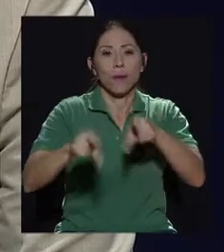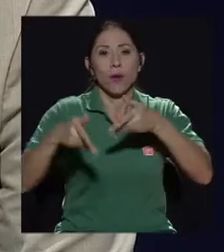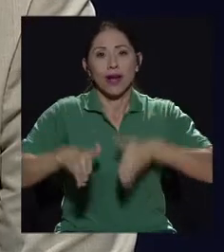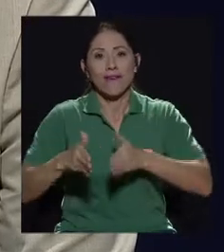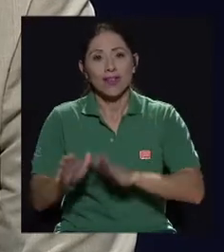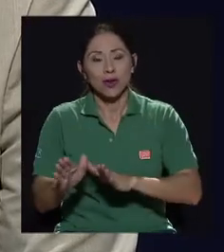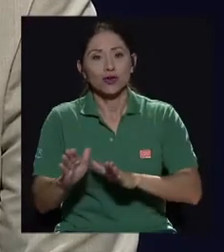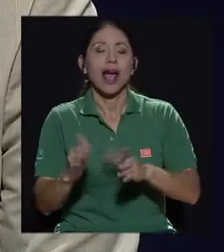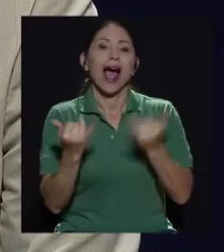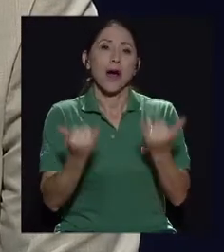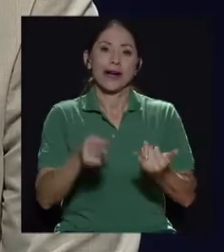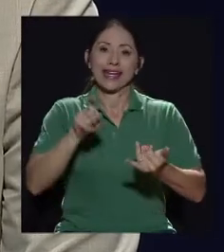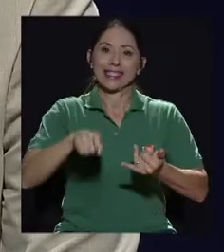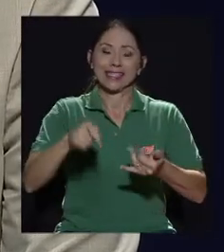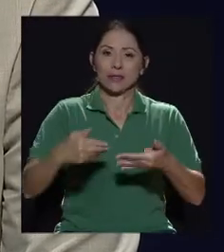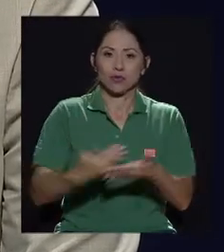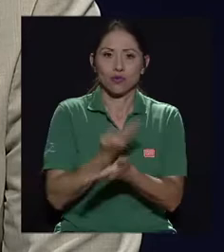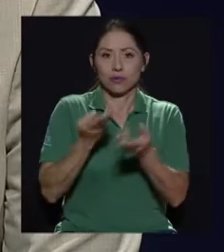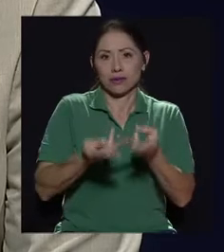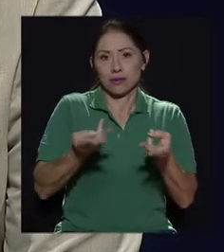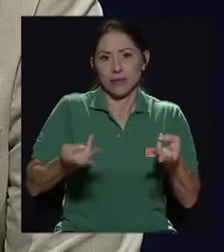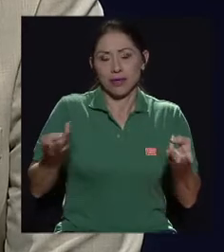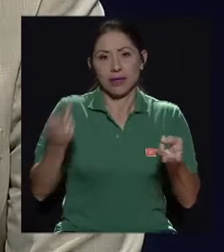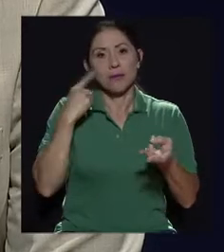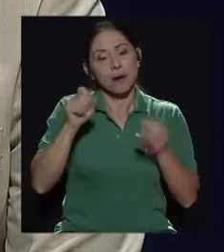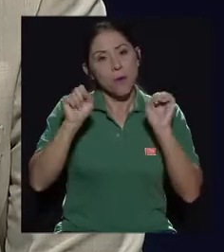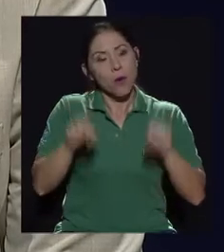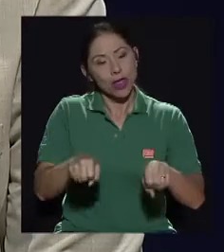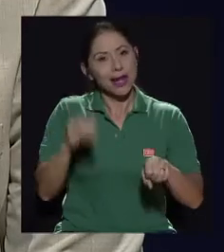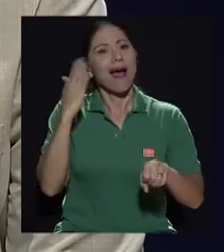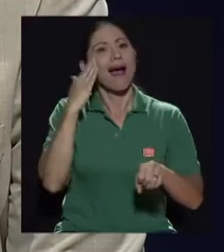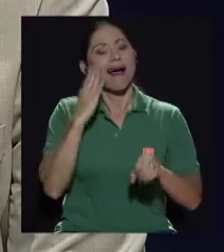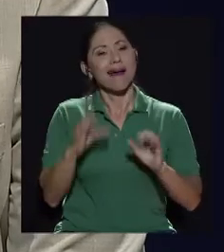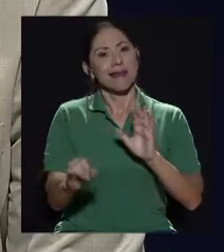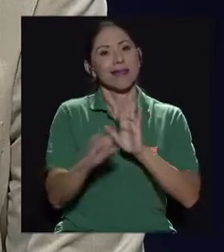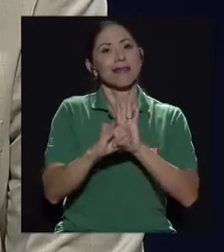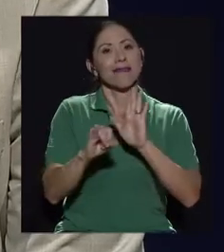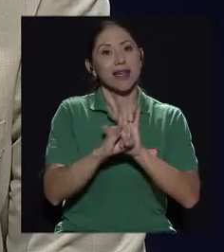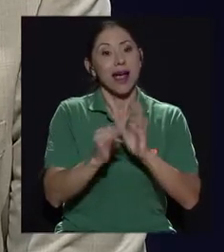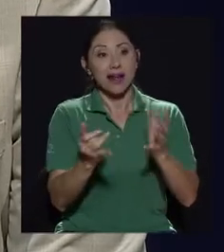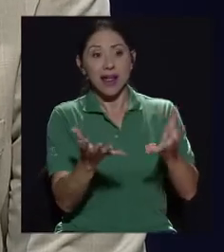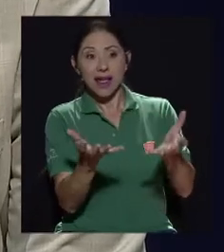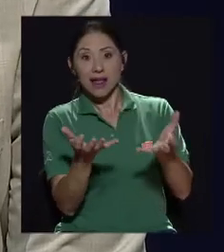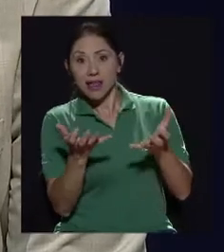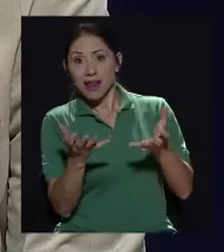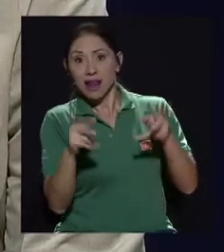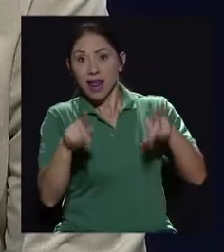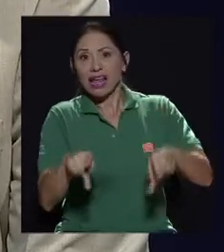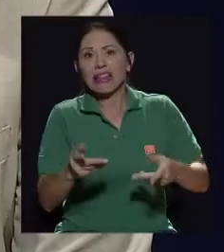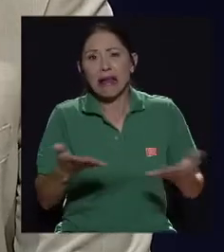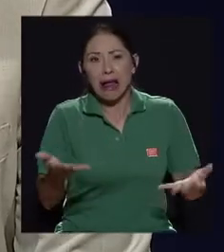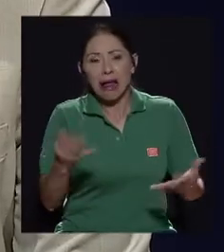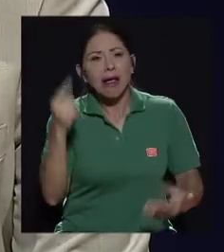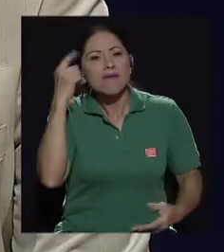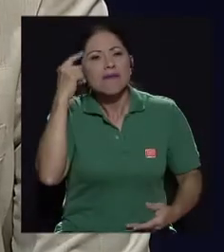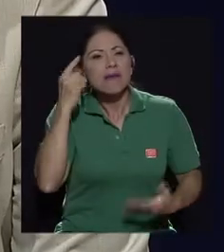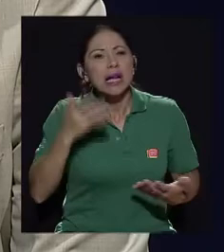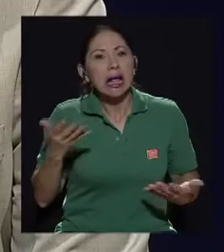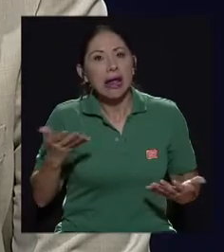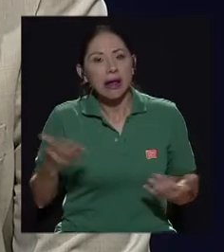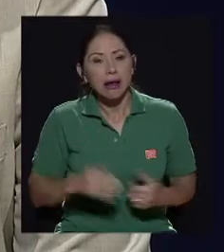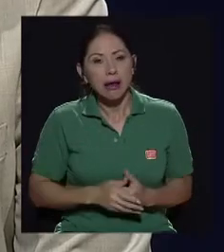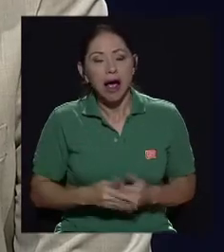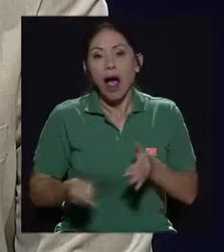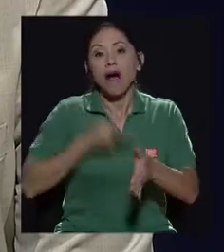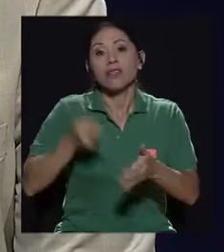empujado a que utilizamos nuevas herramientas para poder identificar qué es lo que la gente aspira o qué es lo que tiene en la cabeza